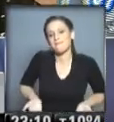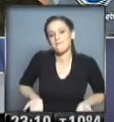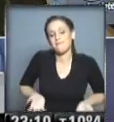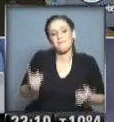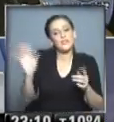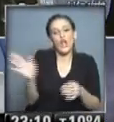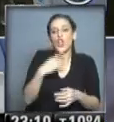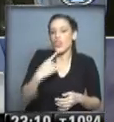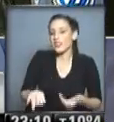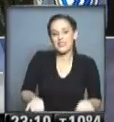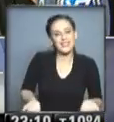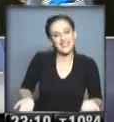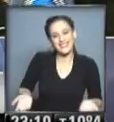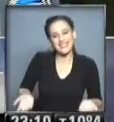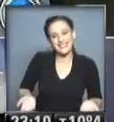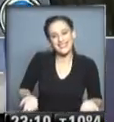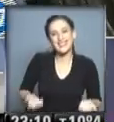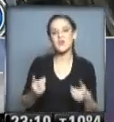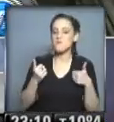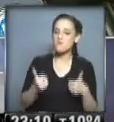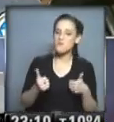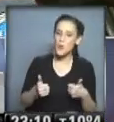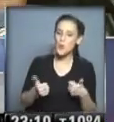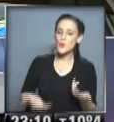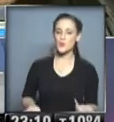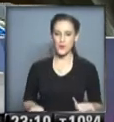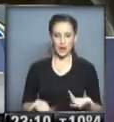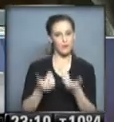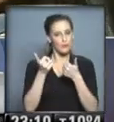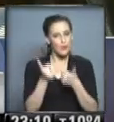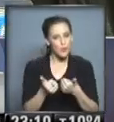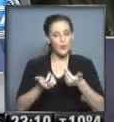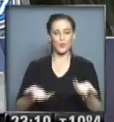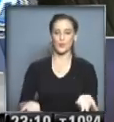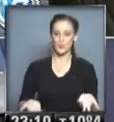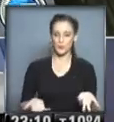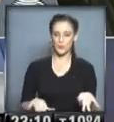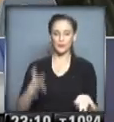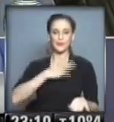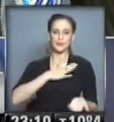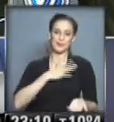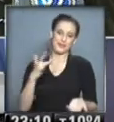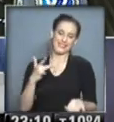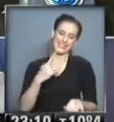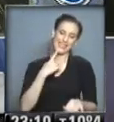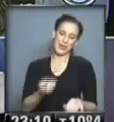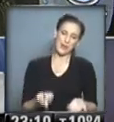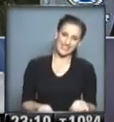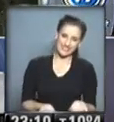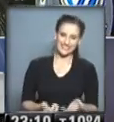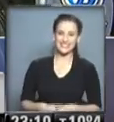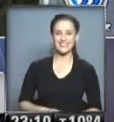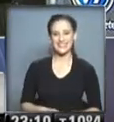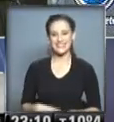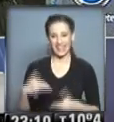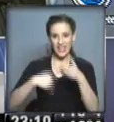está diciendo todo con cuánta cuánta dignidad que manuel zelaya servirse turco vamos vamos